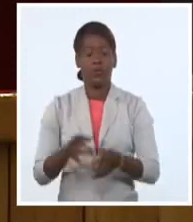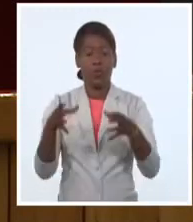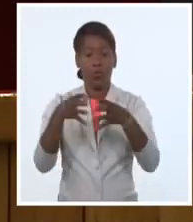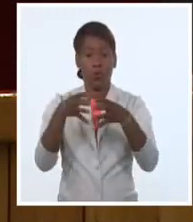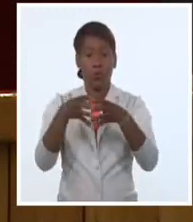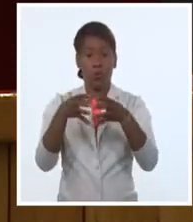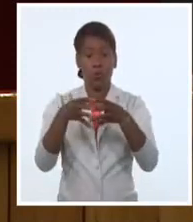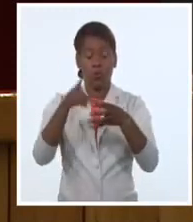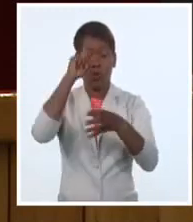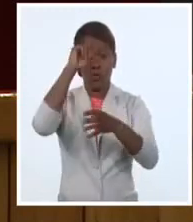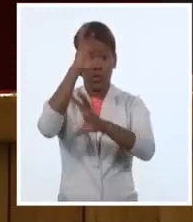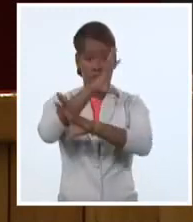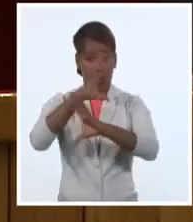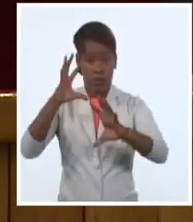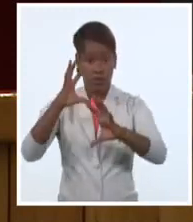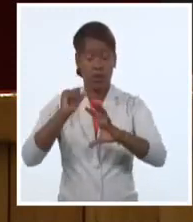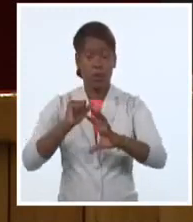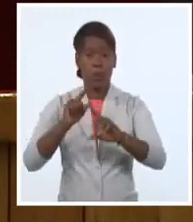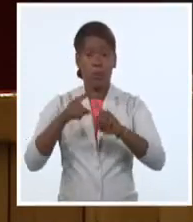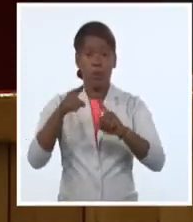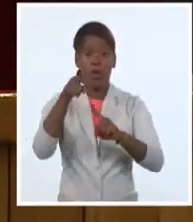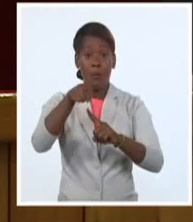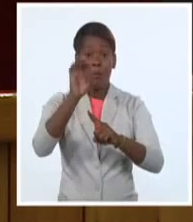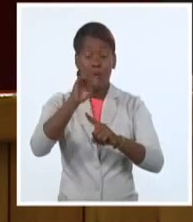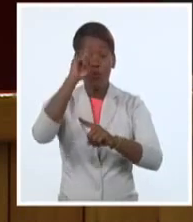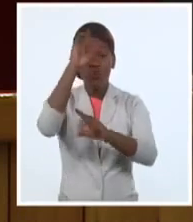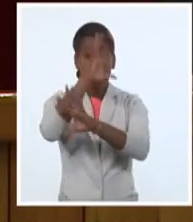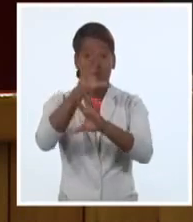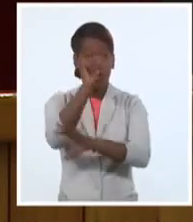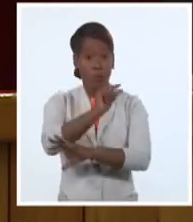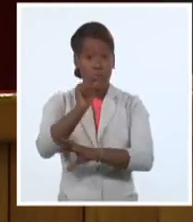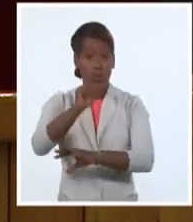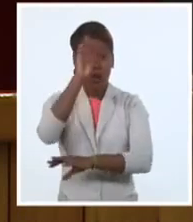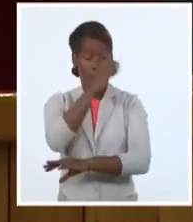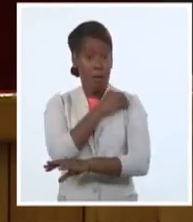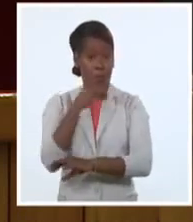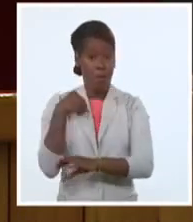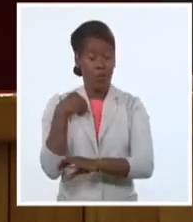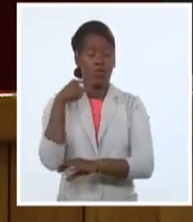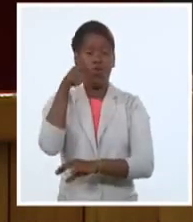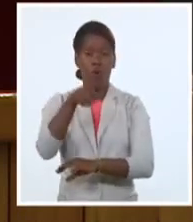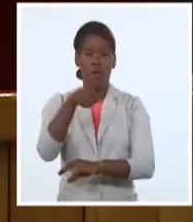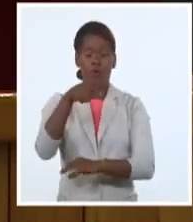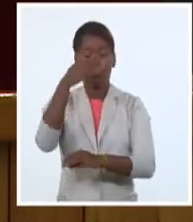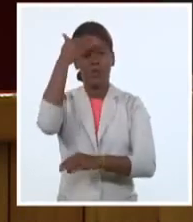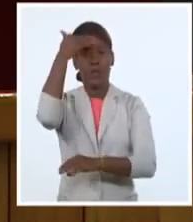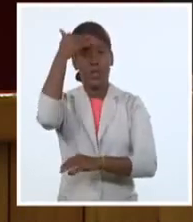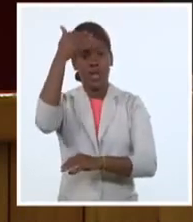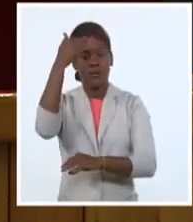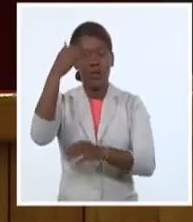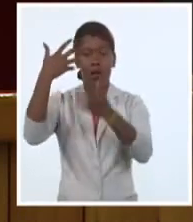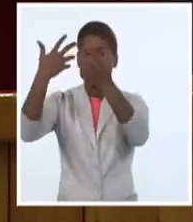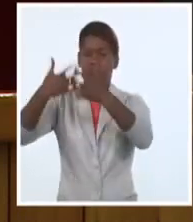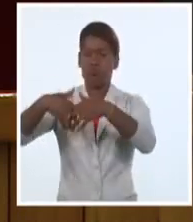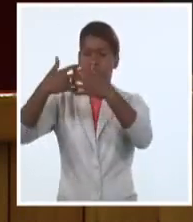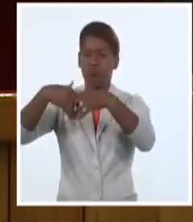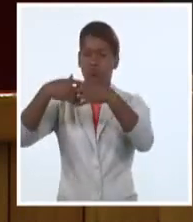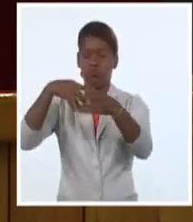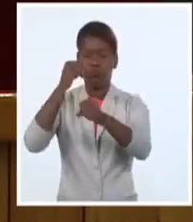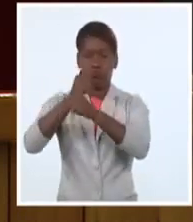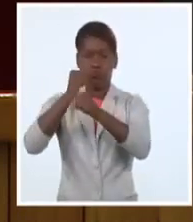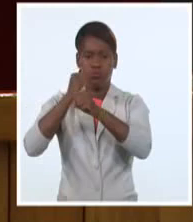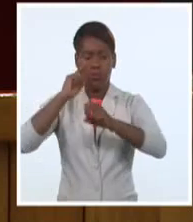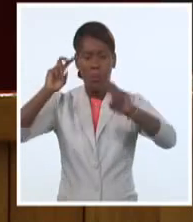científica convocada a facilitarnos las herramientas que solo la ciencia puede y debe aportar a los procesos económicos